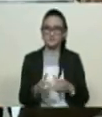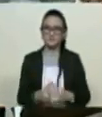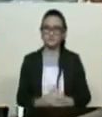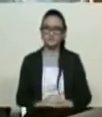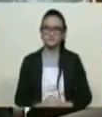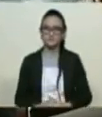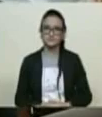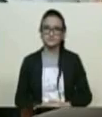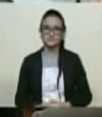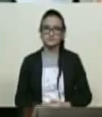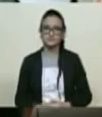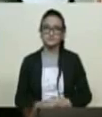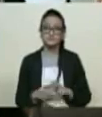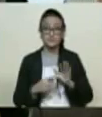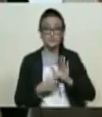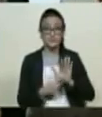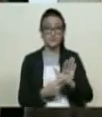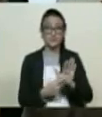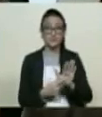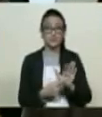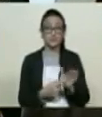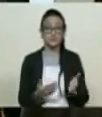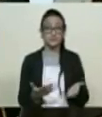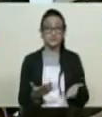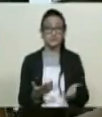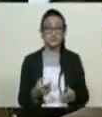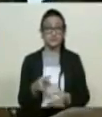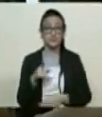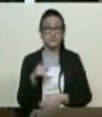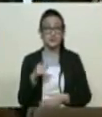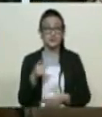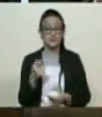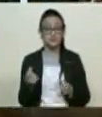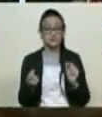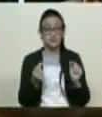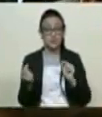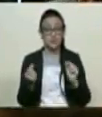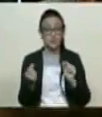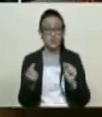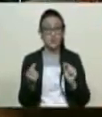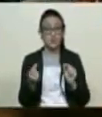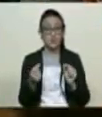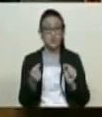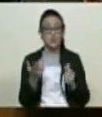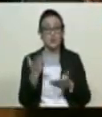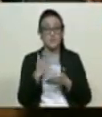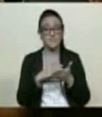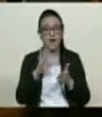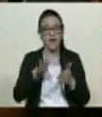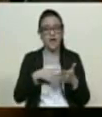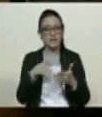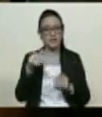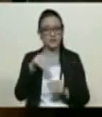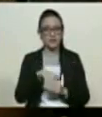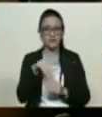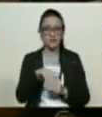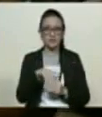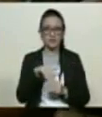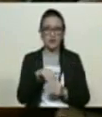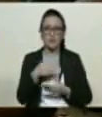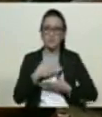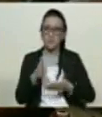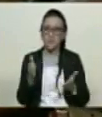por supuesto, demostrar que eso fue algo que fue una gran controversia, parte de la agenda electoral y